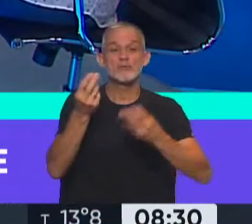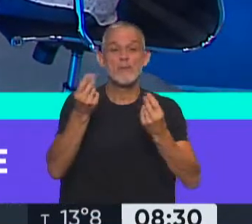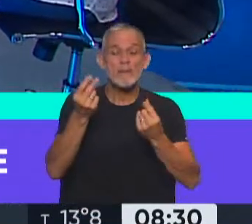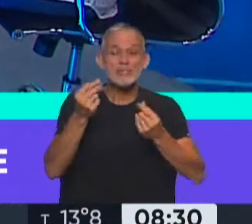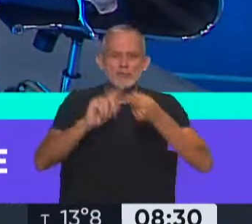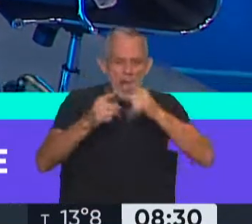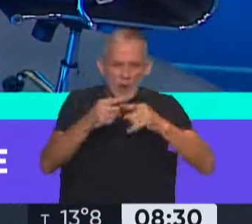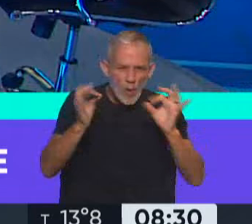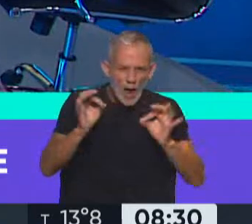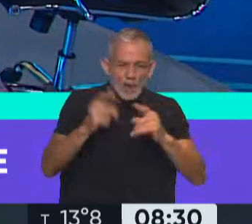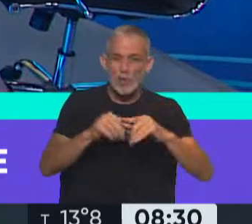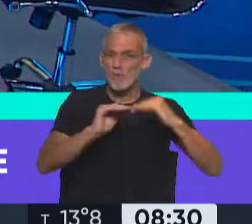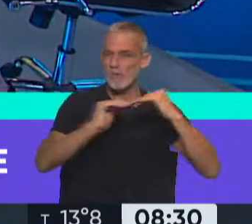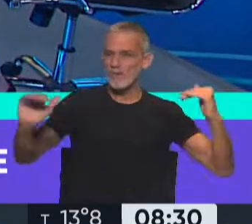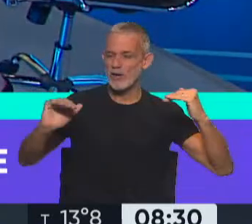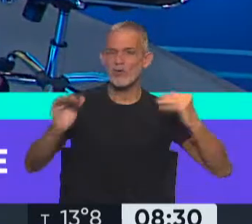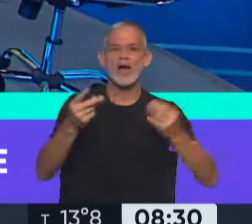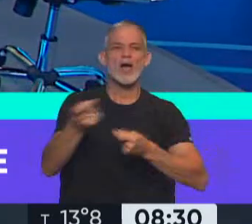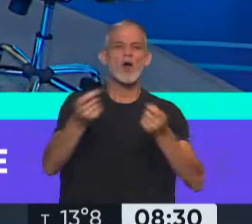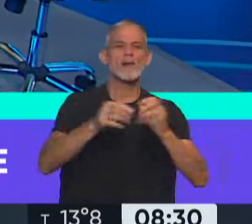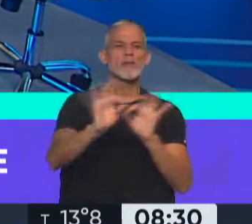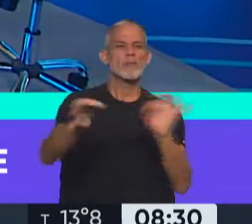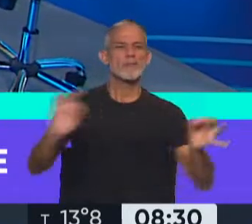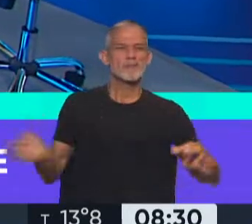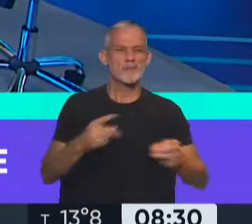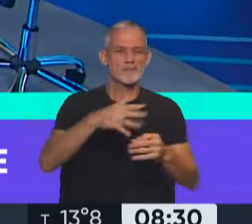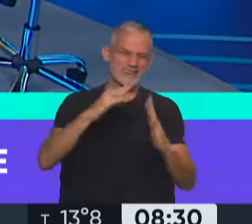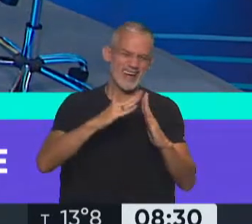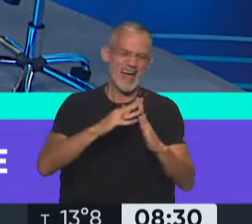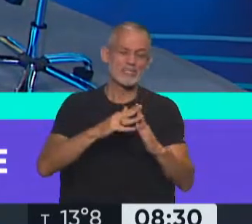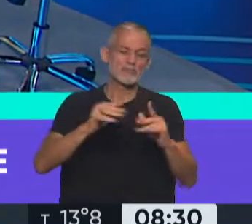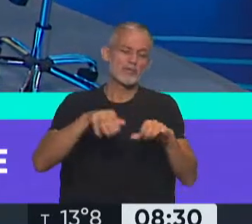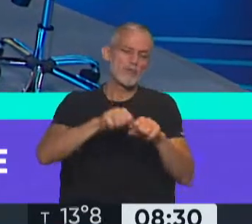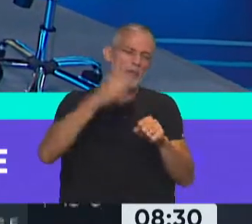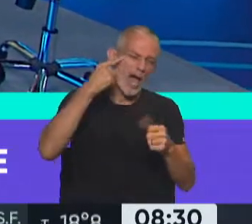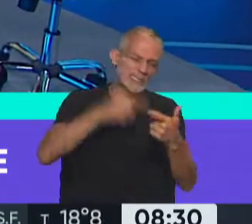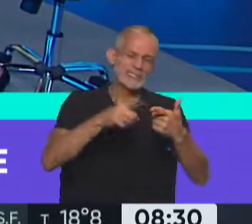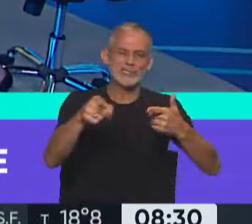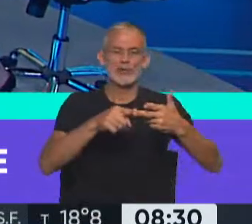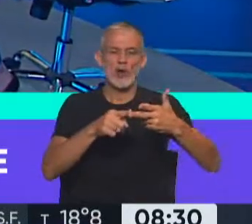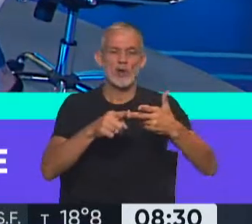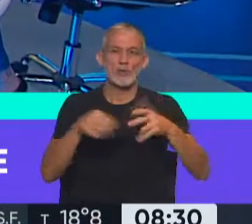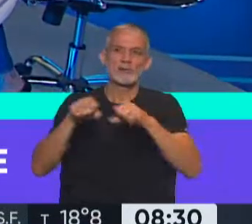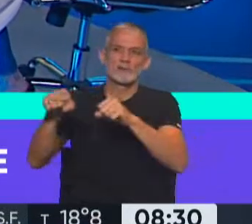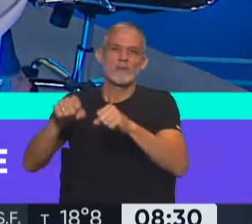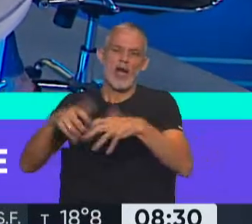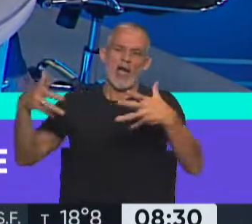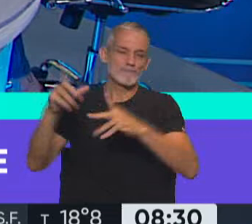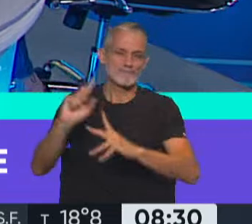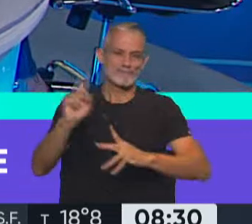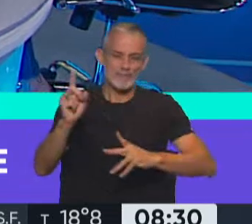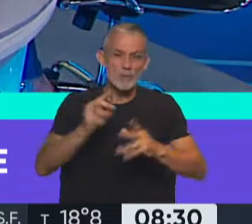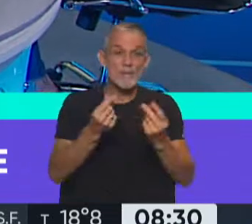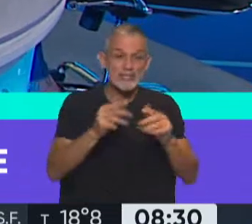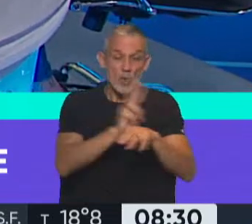precios acordados fijos a comercios de cercanía, es decir, al súper chino de tu barrio, al almacén, ahí que no llega a precios cuidados, que